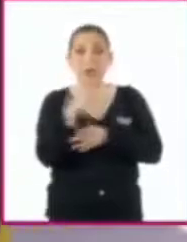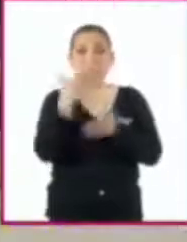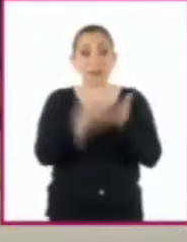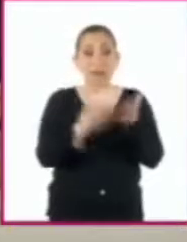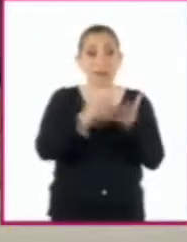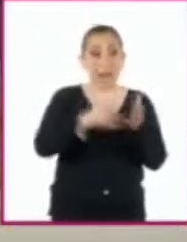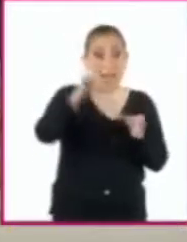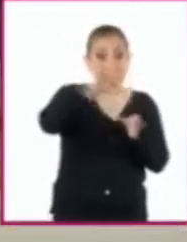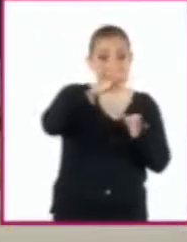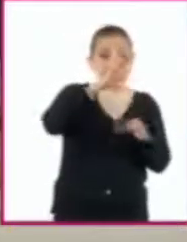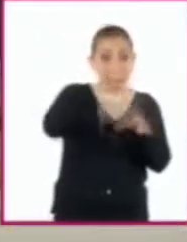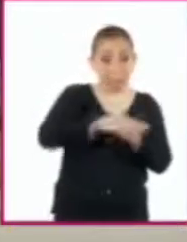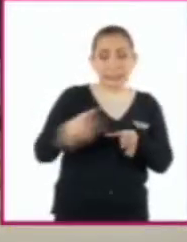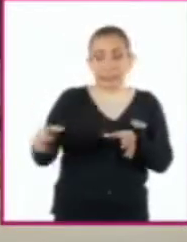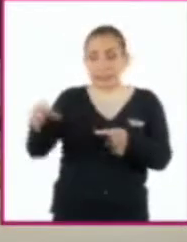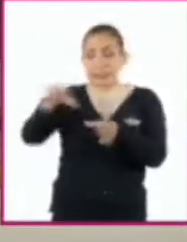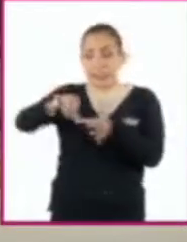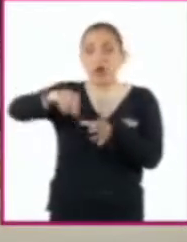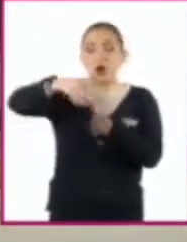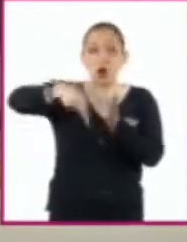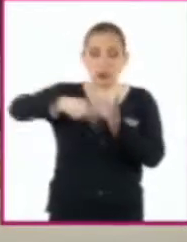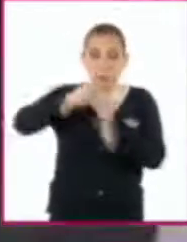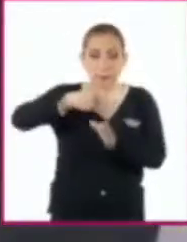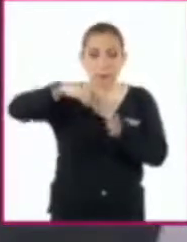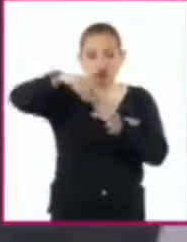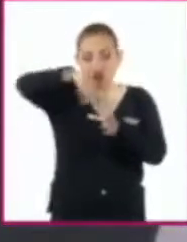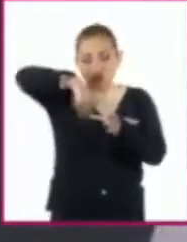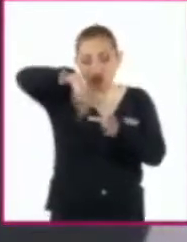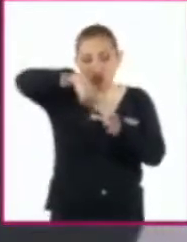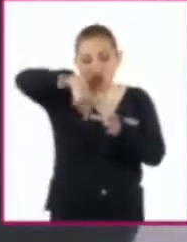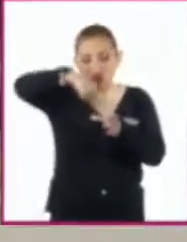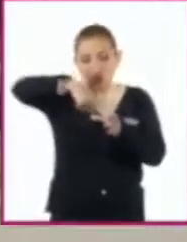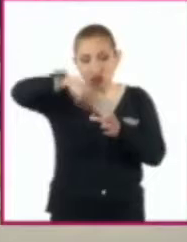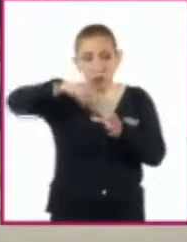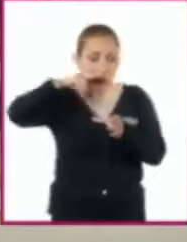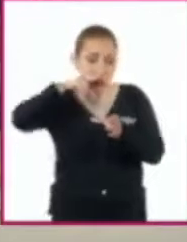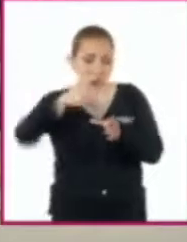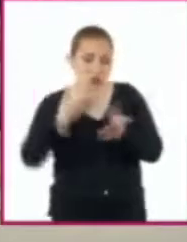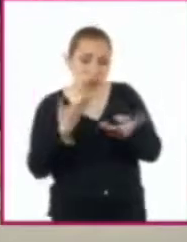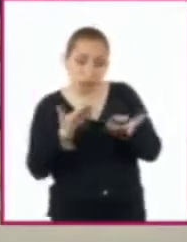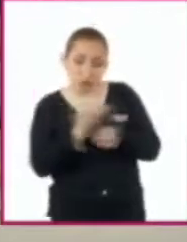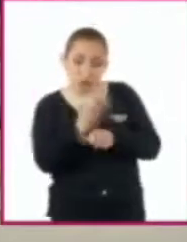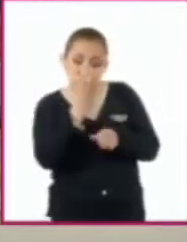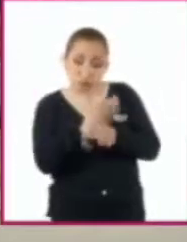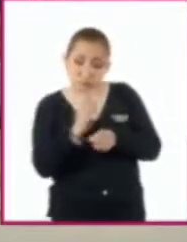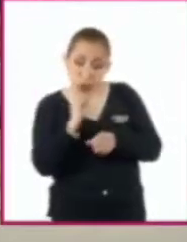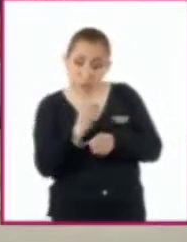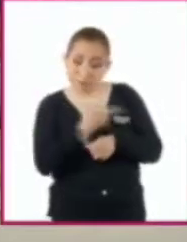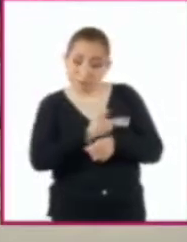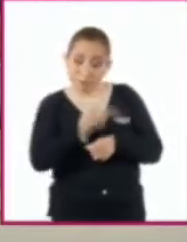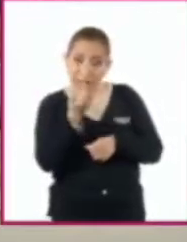del aceite y batimos hasta tener el espesor deseado.